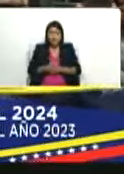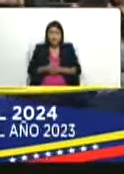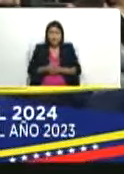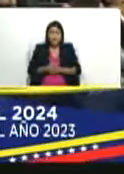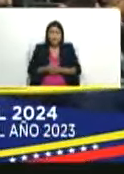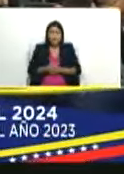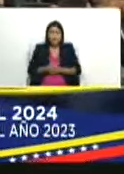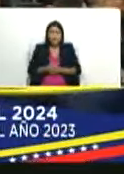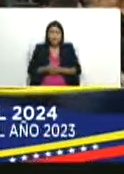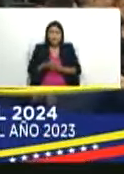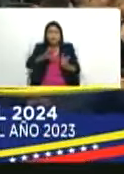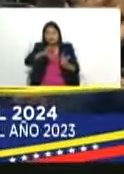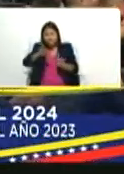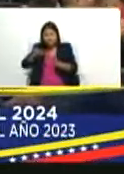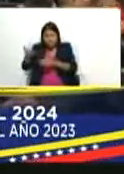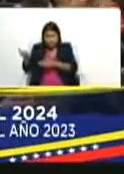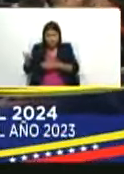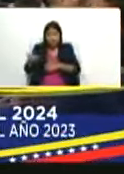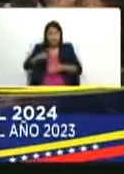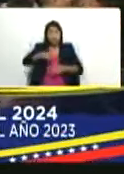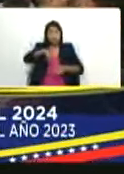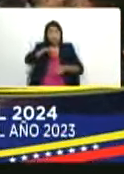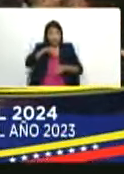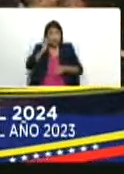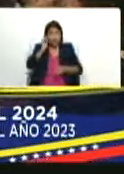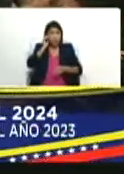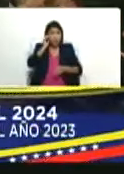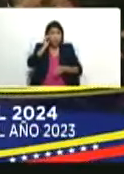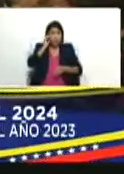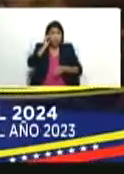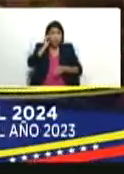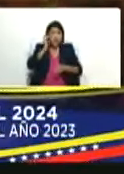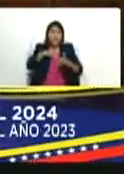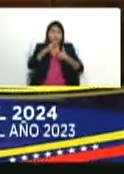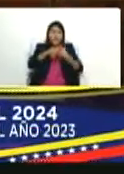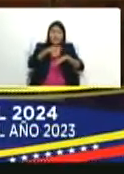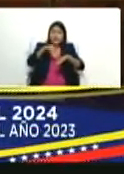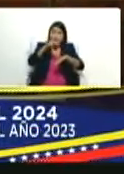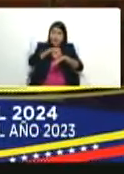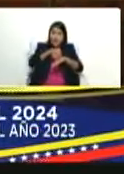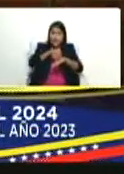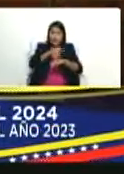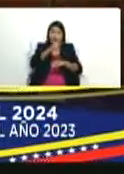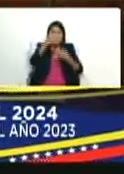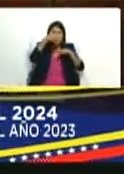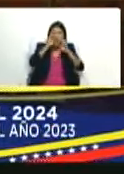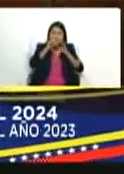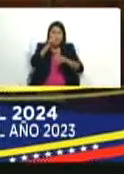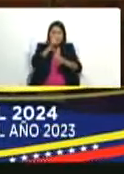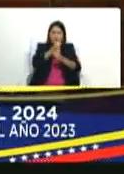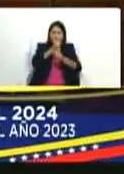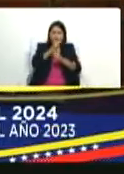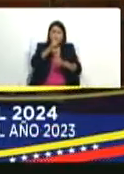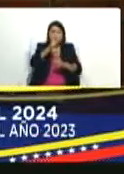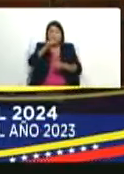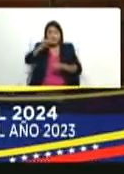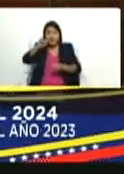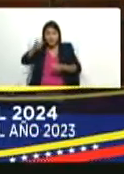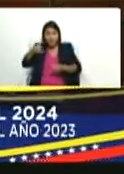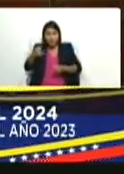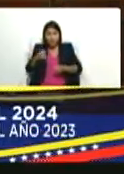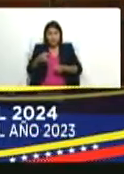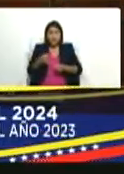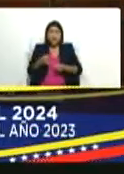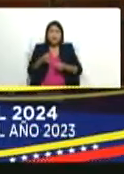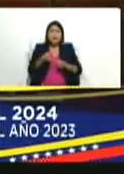Otro elemento significativo que debemos destacar es que, de acuerdo al Plan Nacional de Atención al Trabajador y a la Trabajadora del Poder Judicial, se